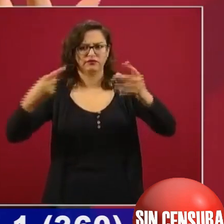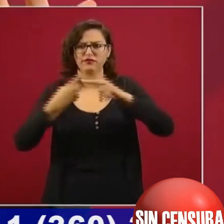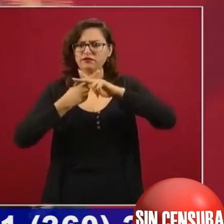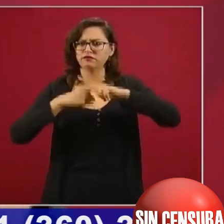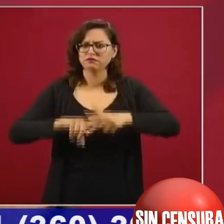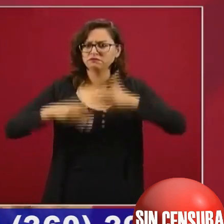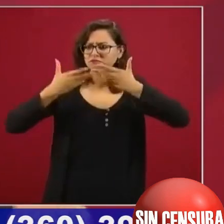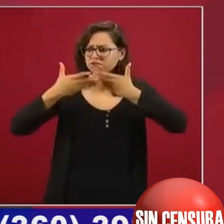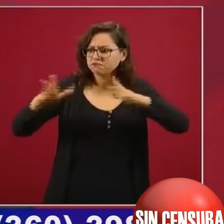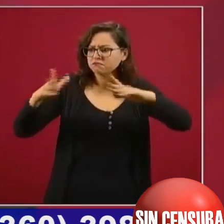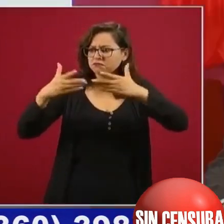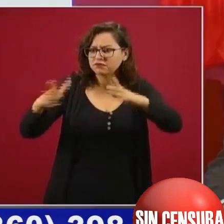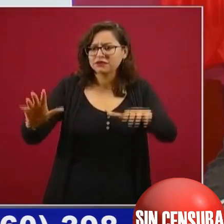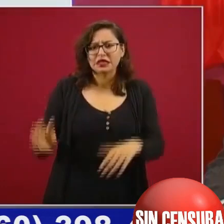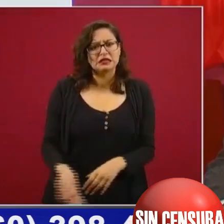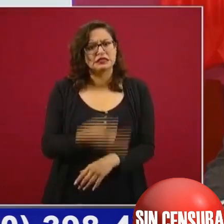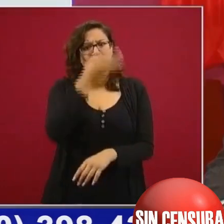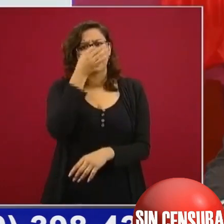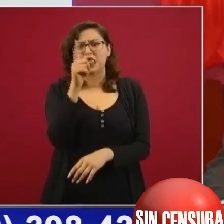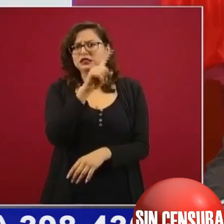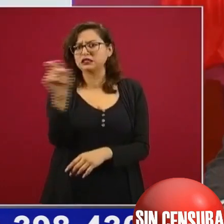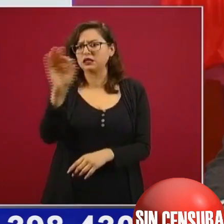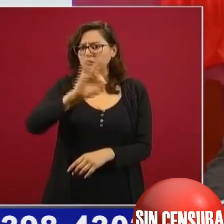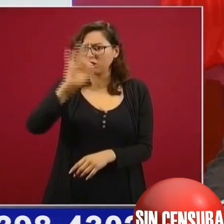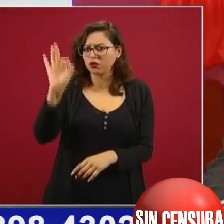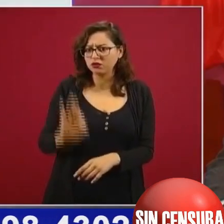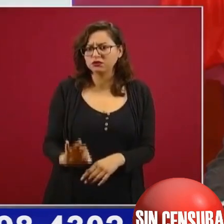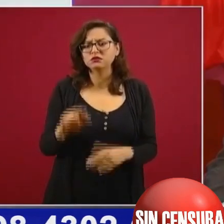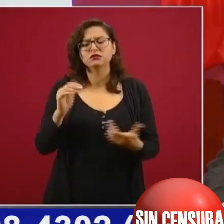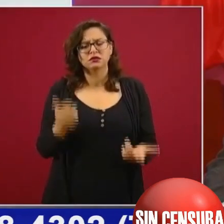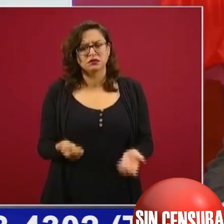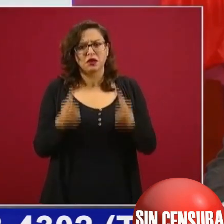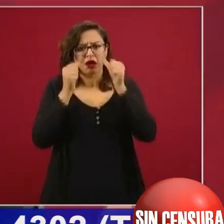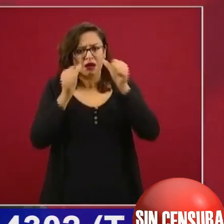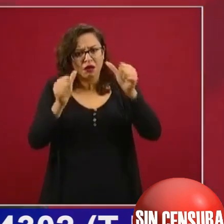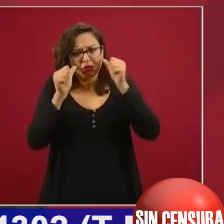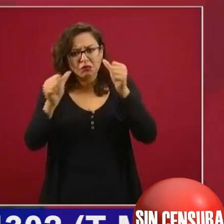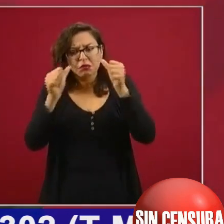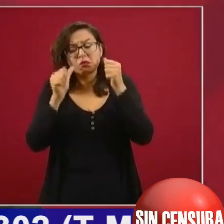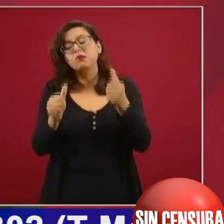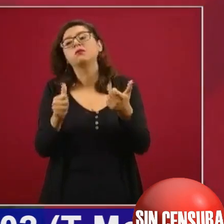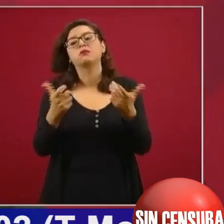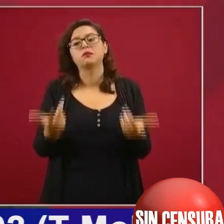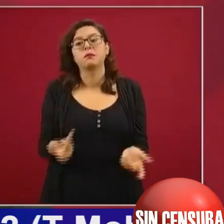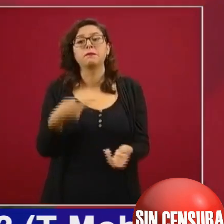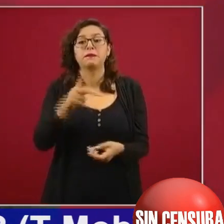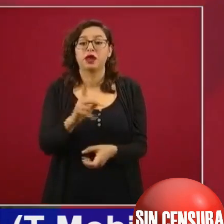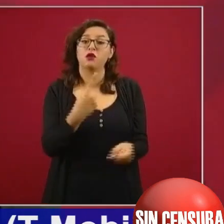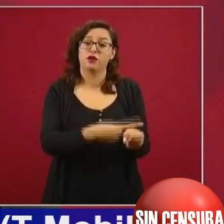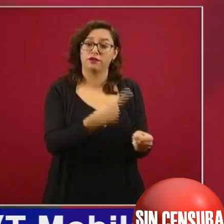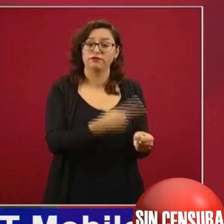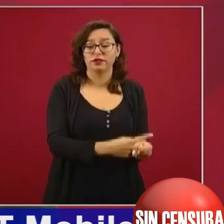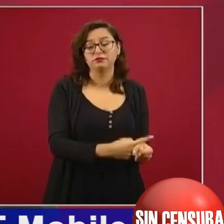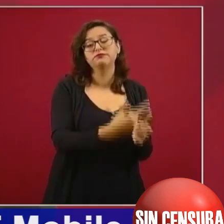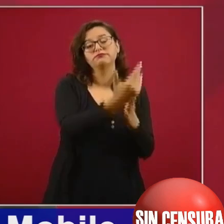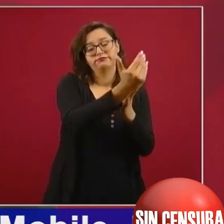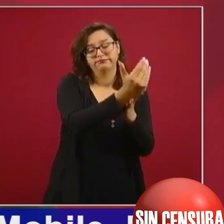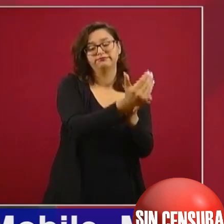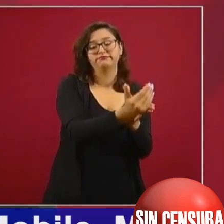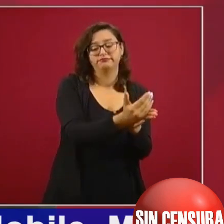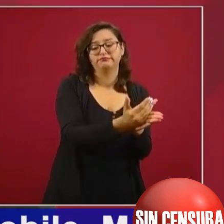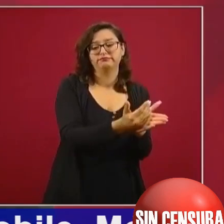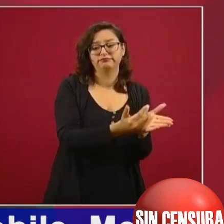han aumentado, están casi al 100% y reduce la proporción, el porcentaje de aquellas que resultan